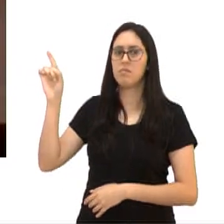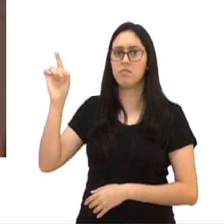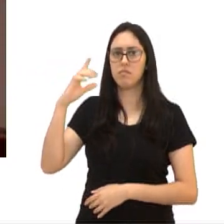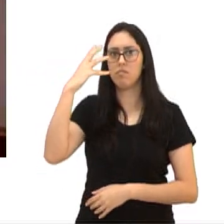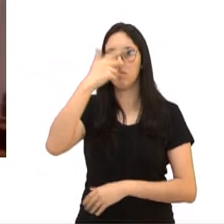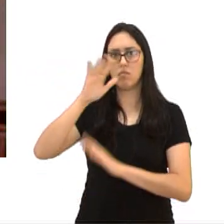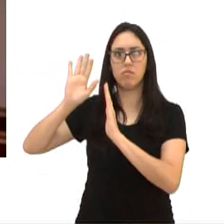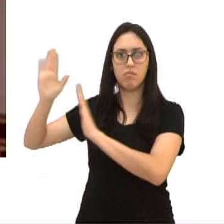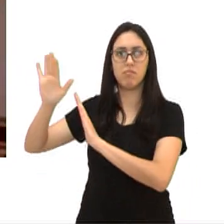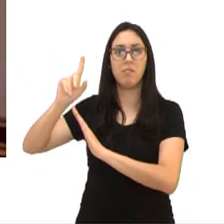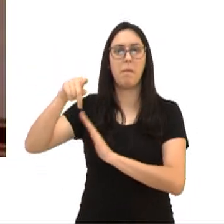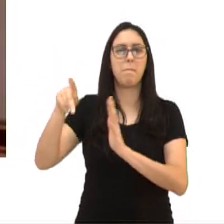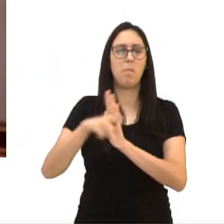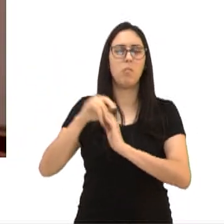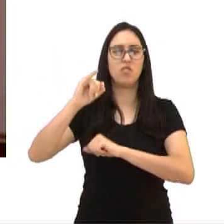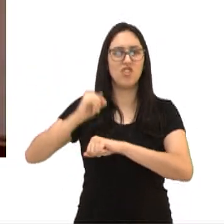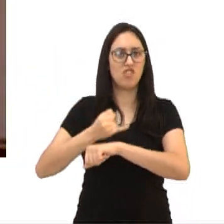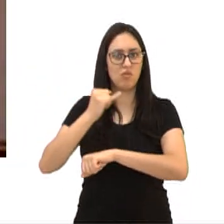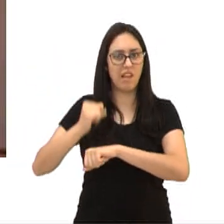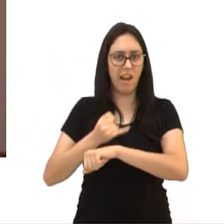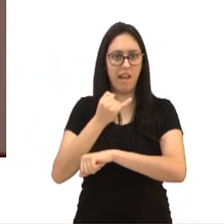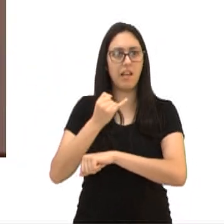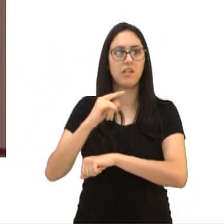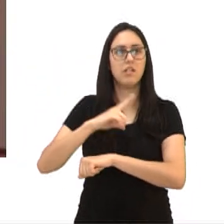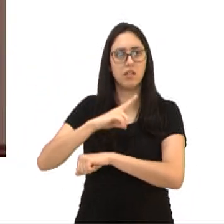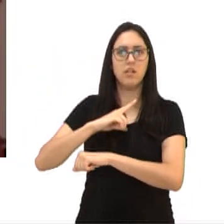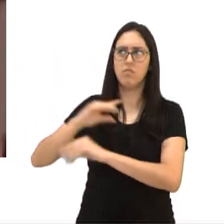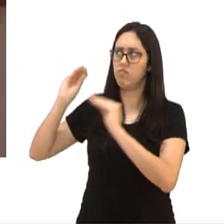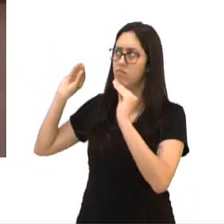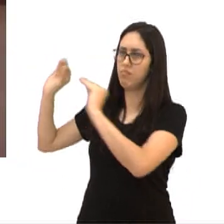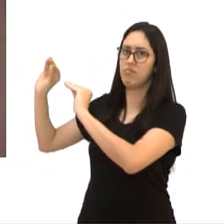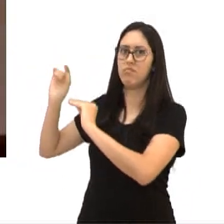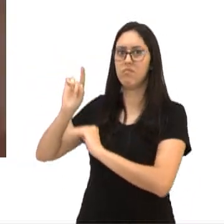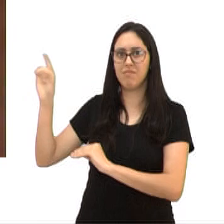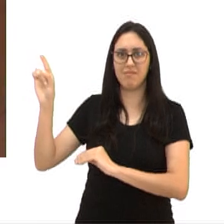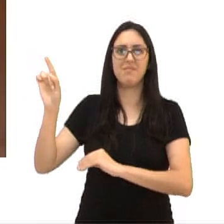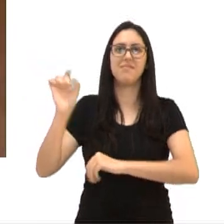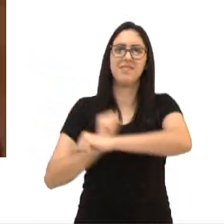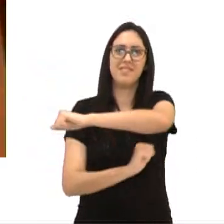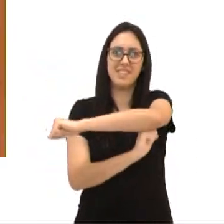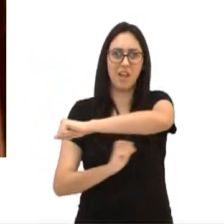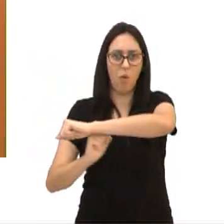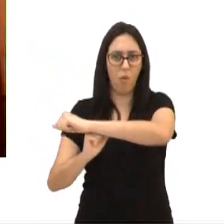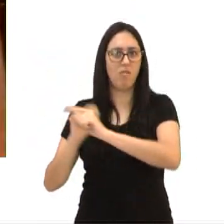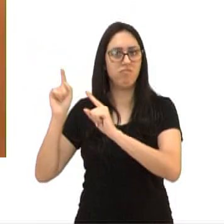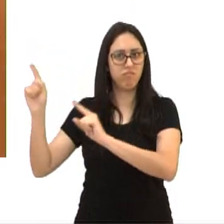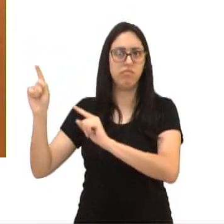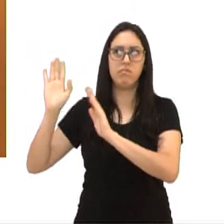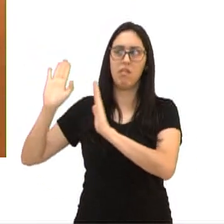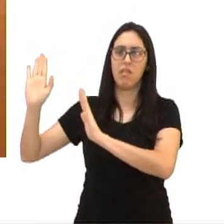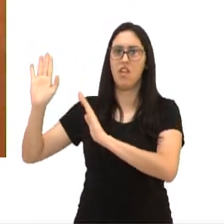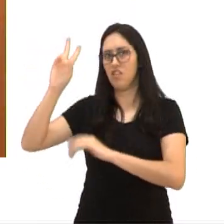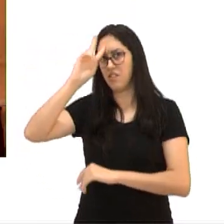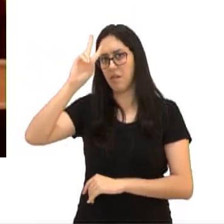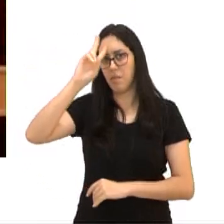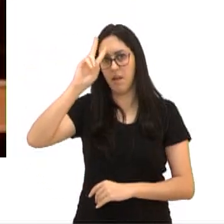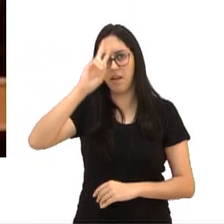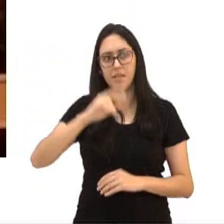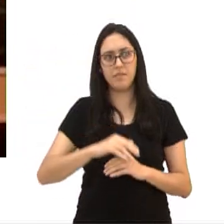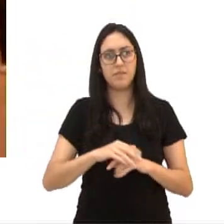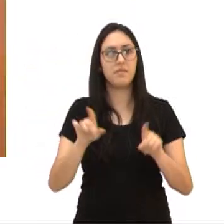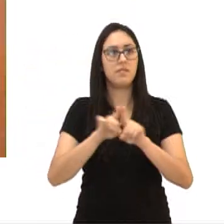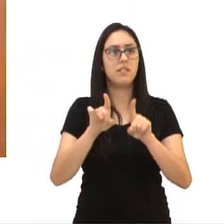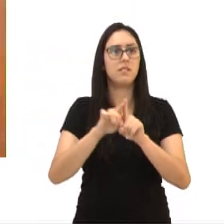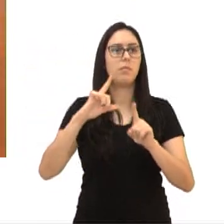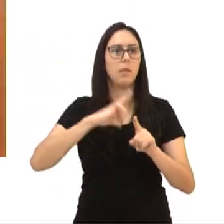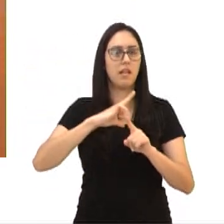desde Jerusalén para ser parte también de nuestra sinagoga. Y aquí, donde guardamos, detrás de esas